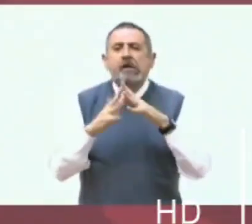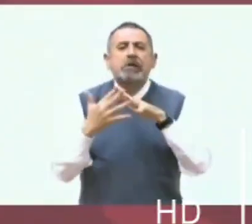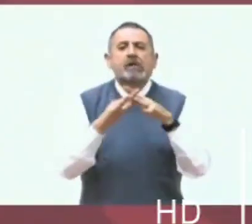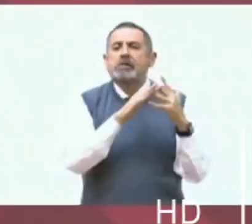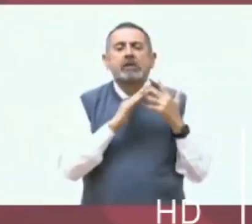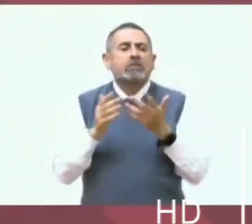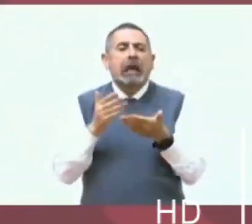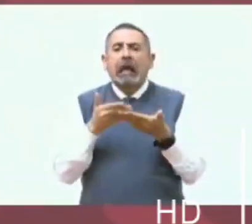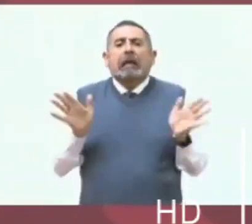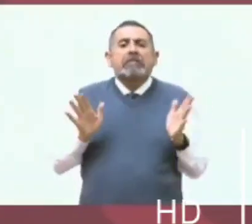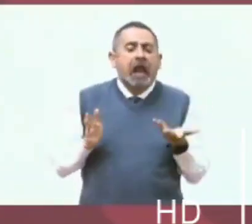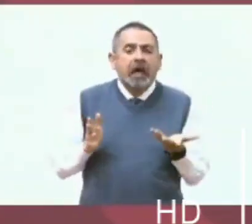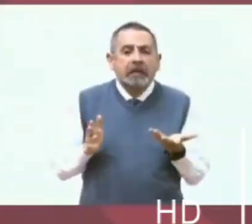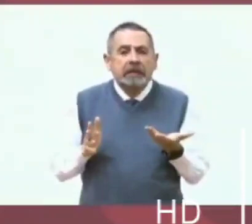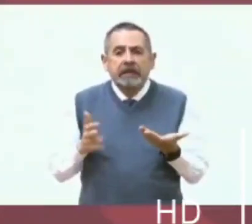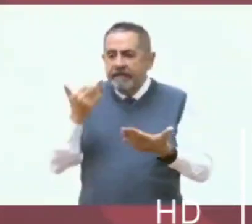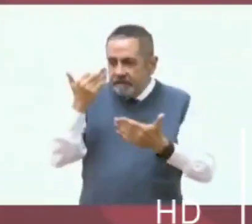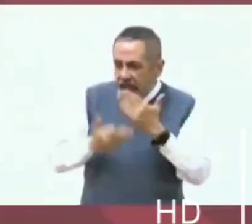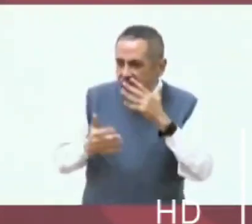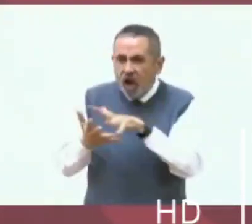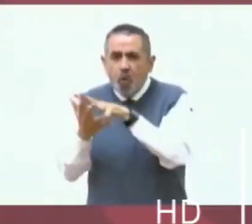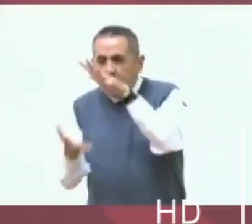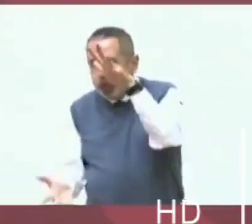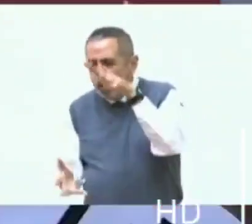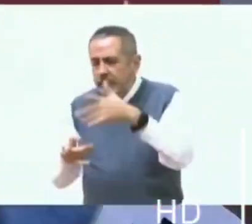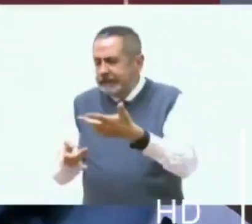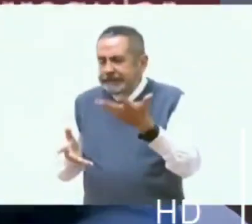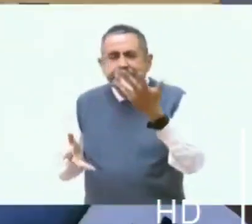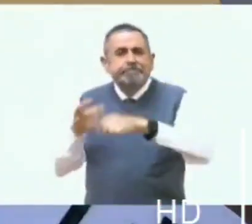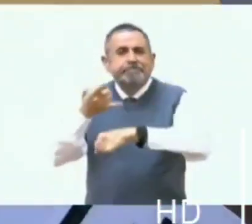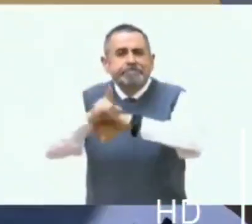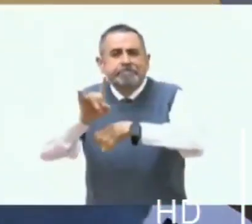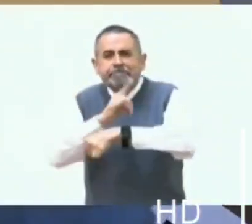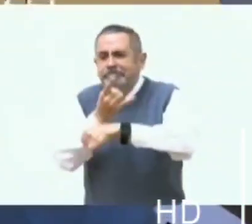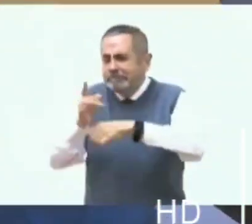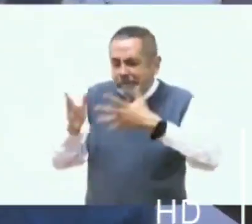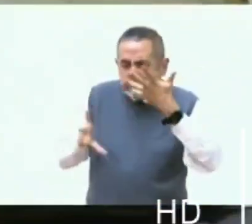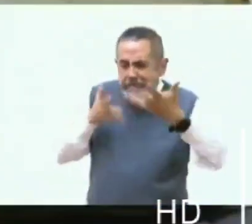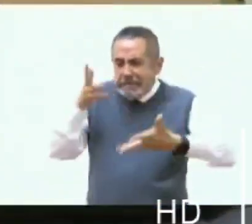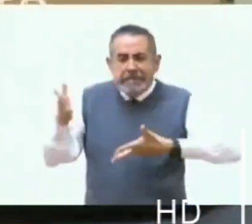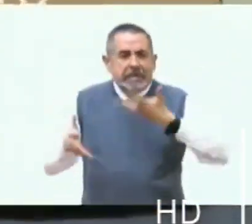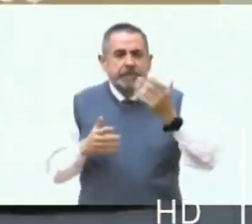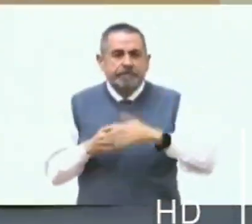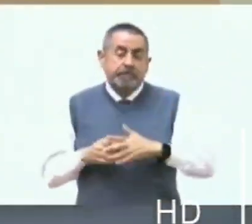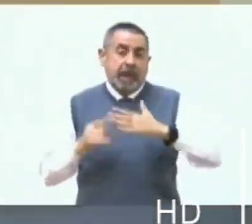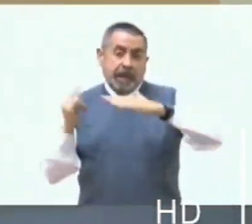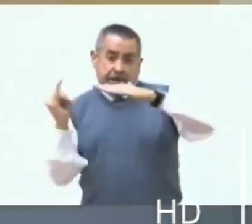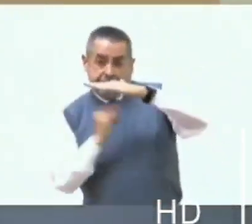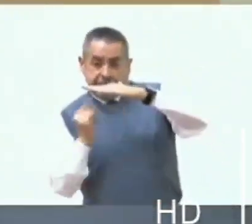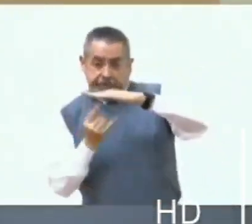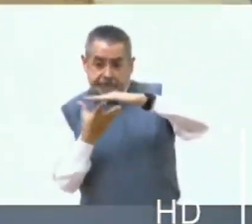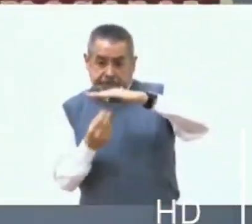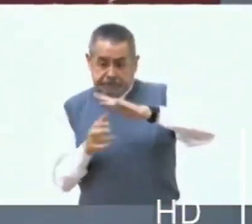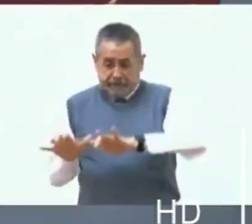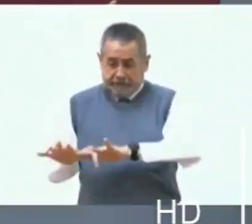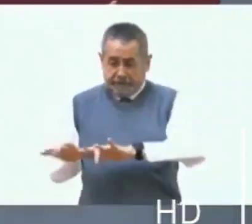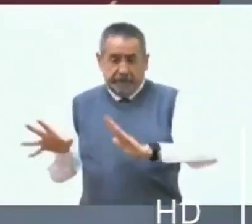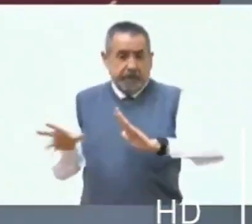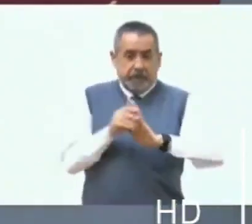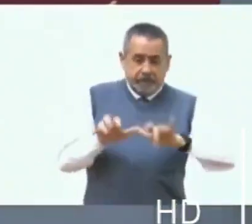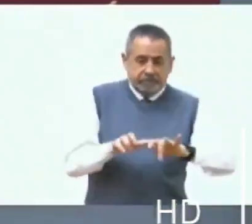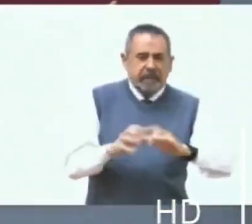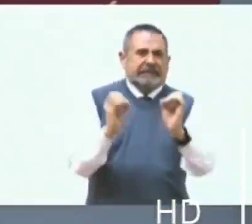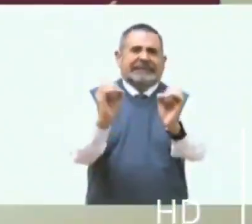otro 20% era completamente irregular. Respecto a la digitalización, la encontramos prácticamente en